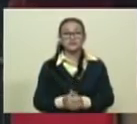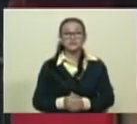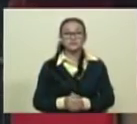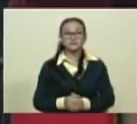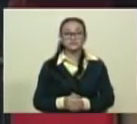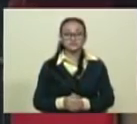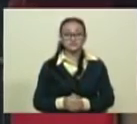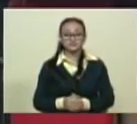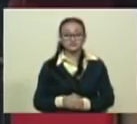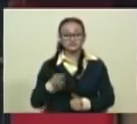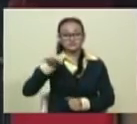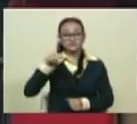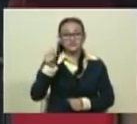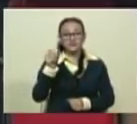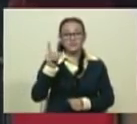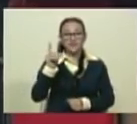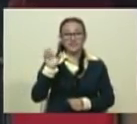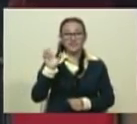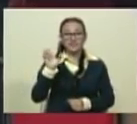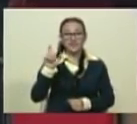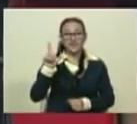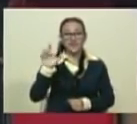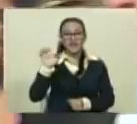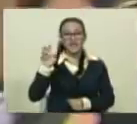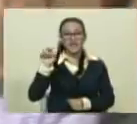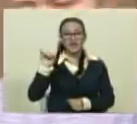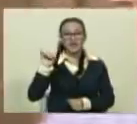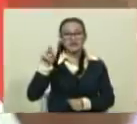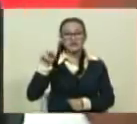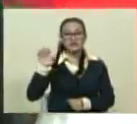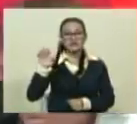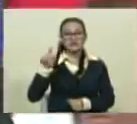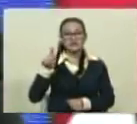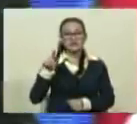palabra Madeleine García de Telesur.